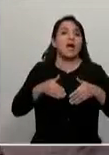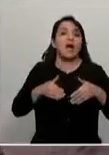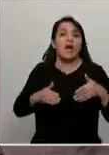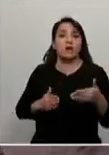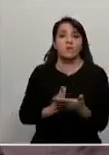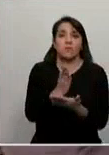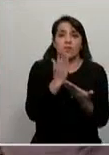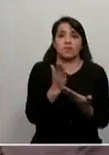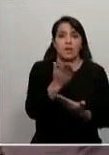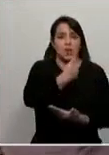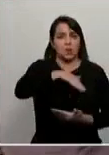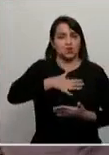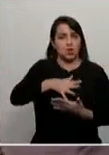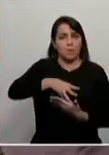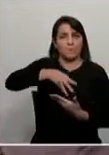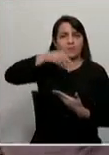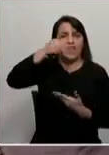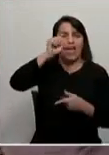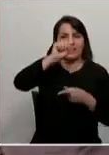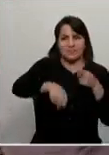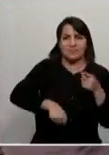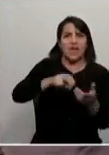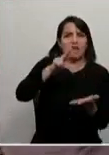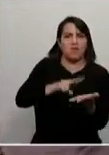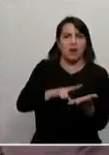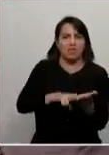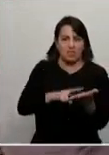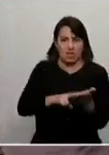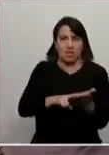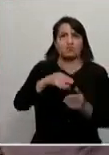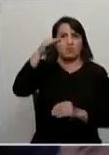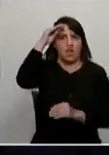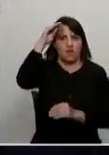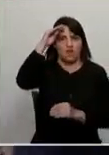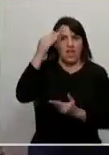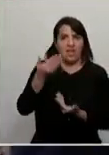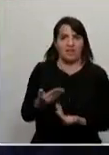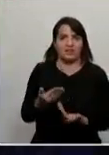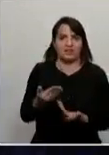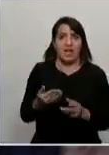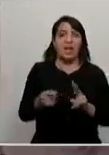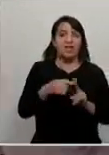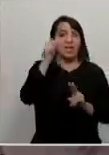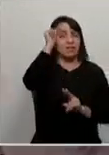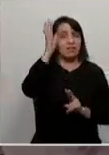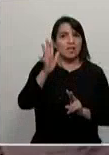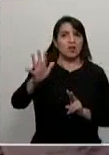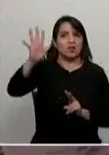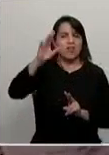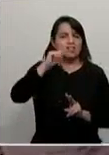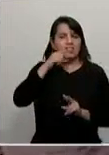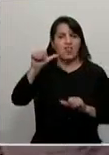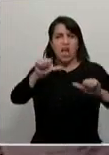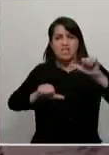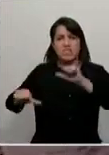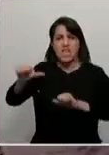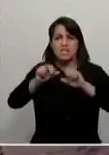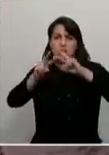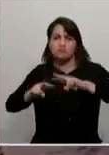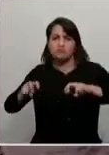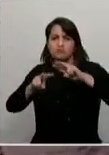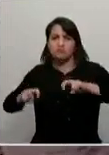hacer? Bueno, contarle a la gente que sí van a hacer cosas, y precisamente van a hacer una campaña informativa, van a estar paseándose